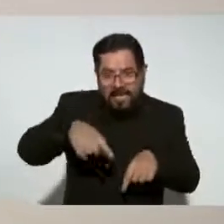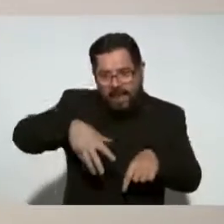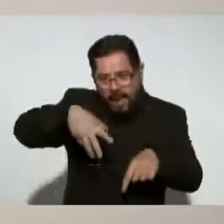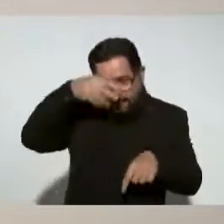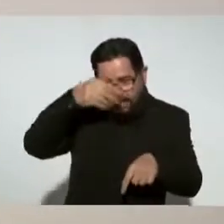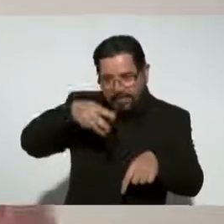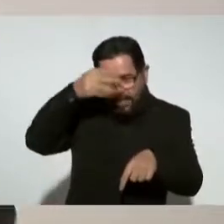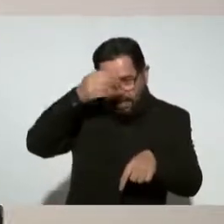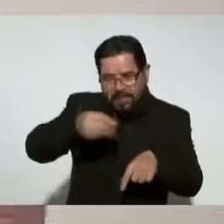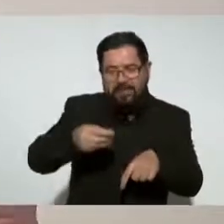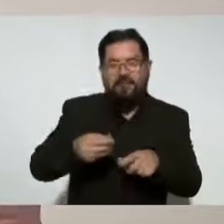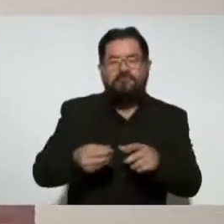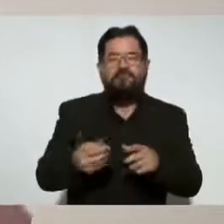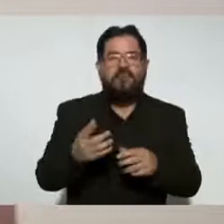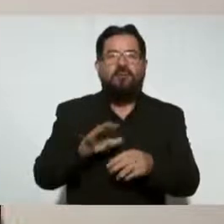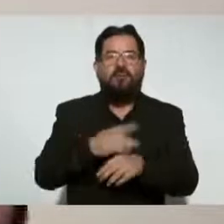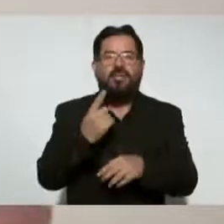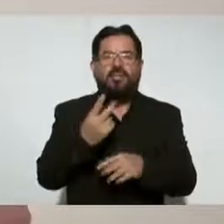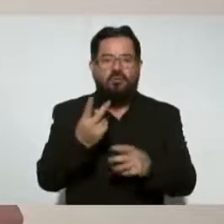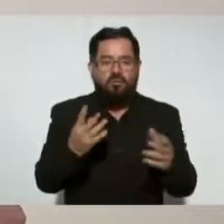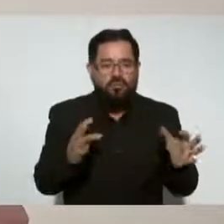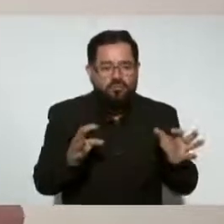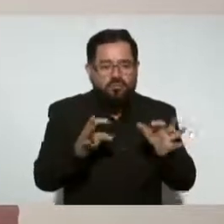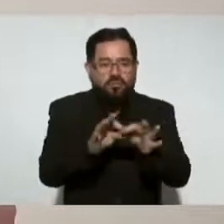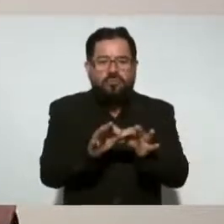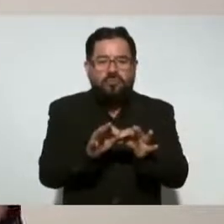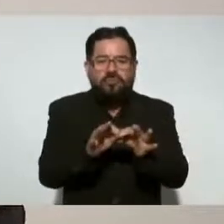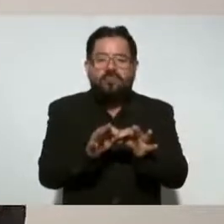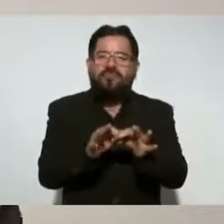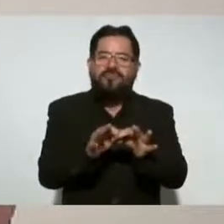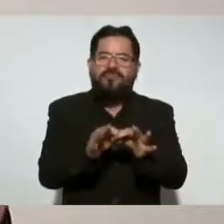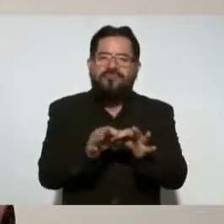logra cuando se unen los intereses